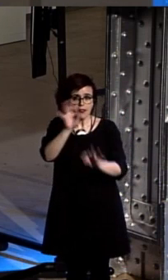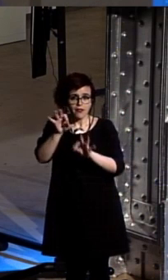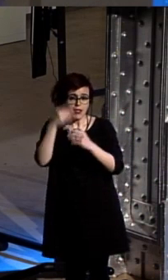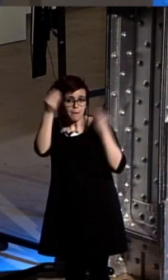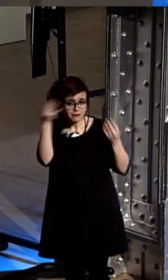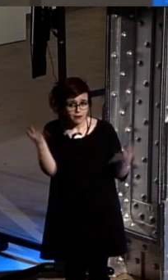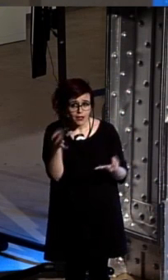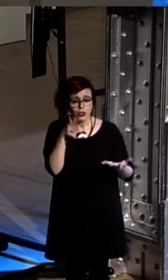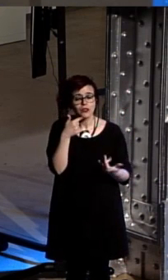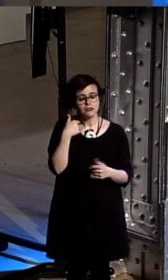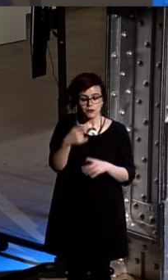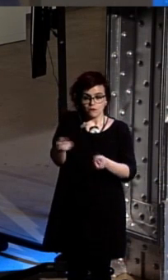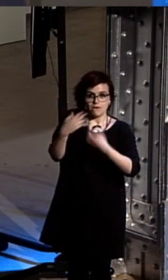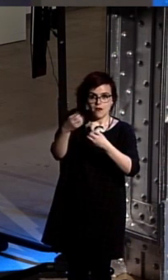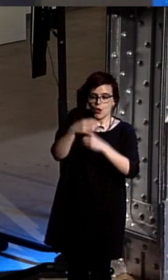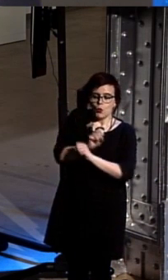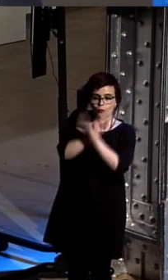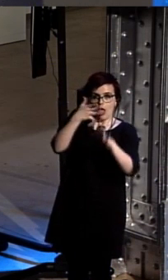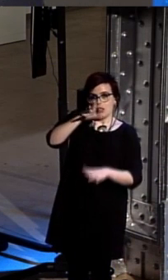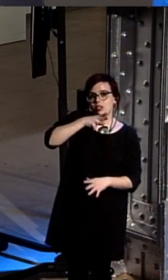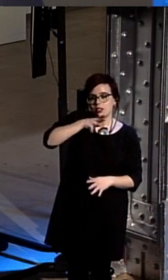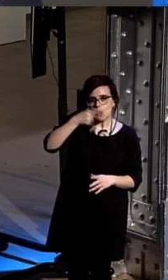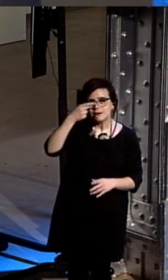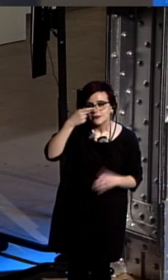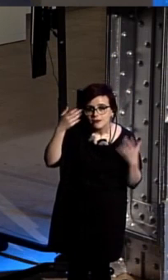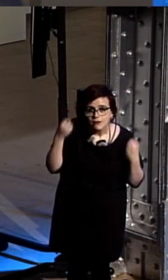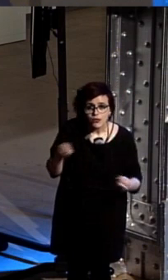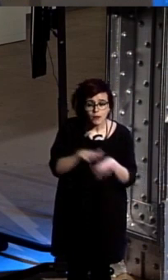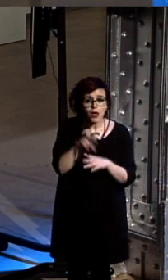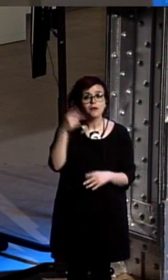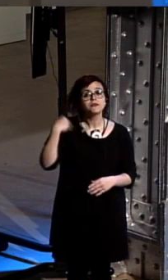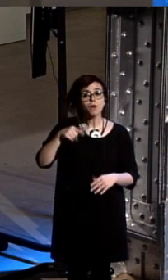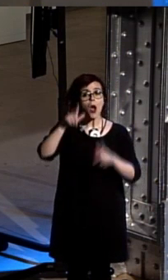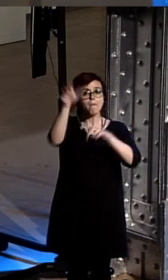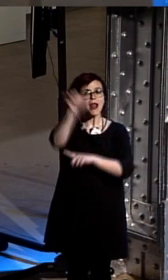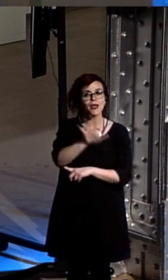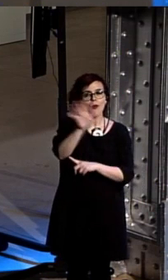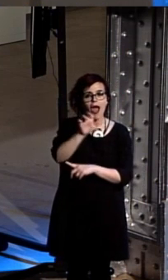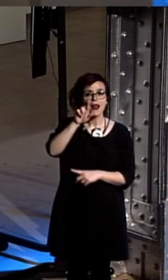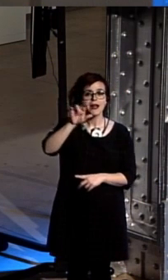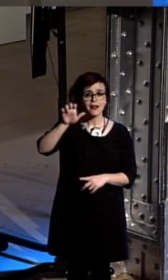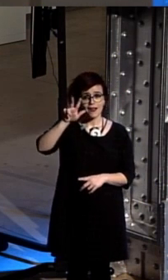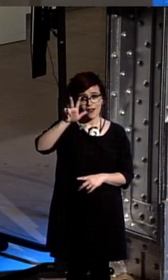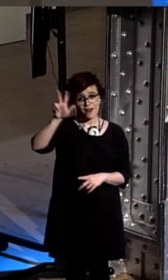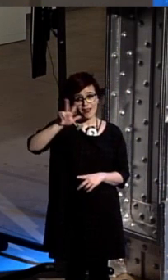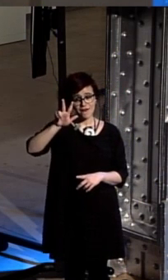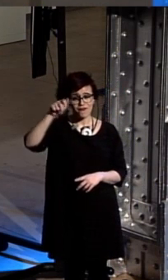Nos encantó que nos diera esta declaración. ¿Habéis visto el Revenant, el Renacido?